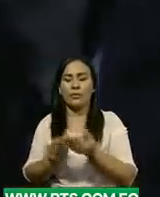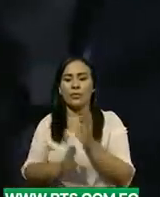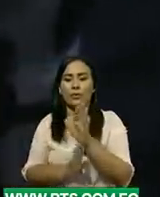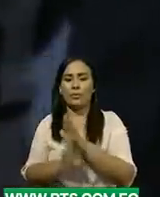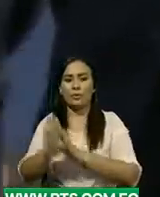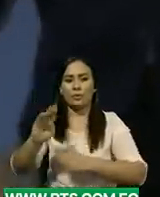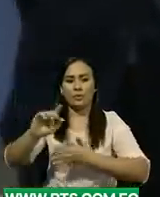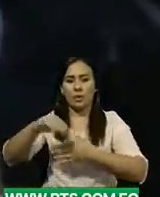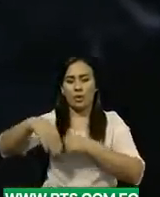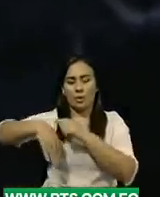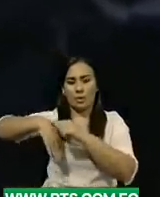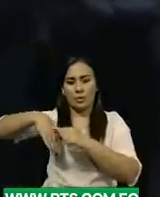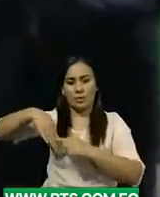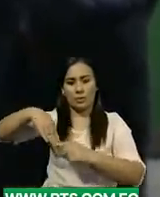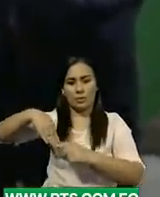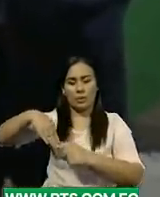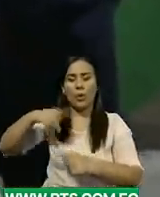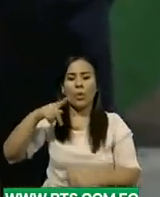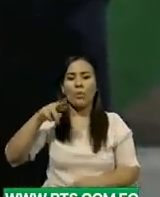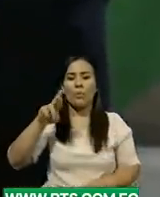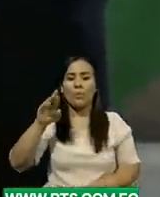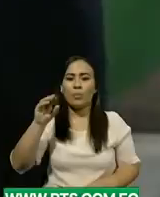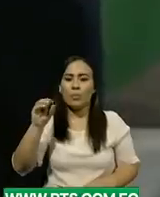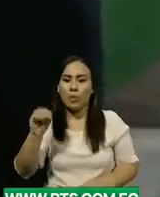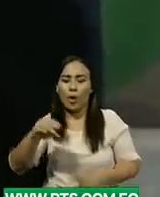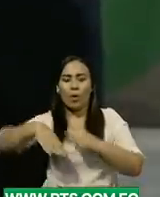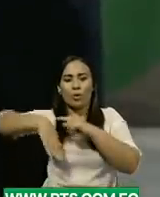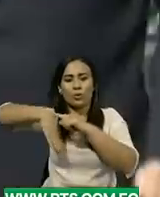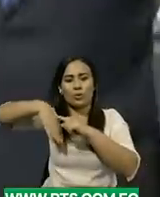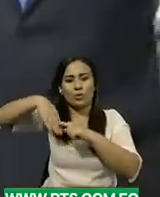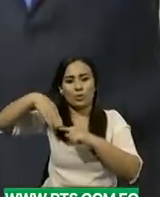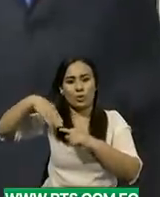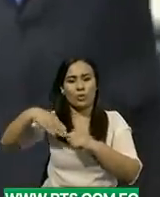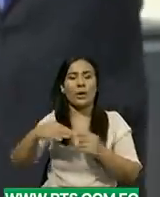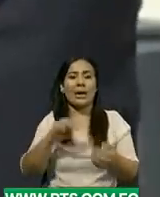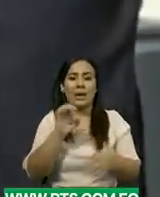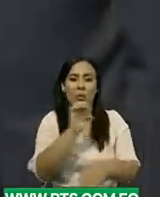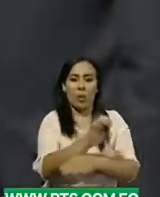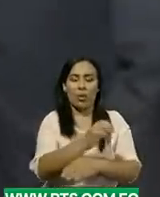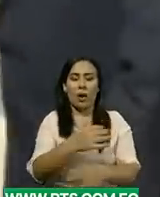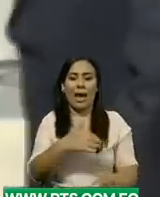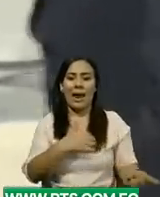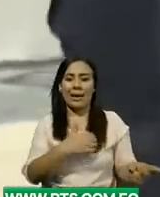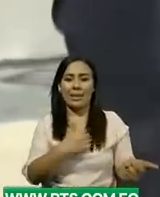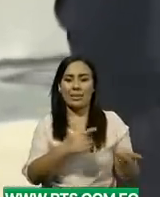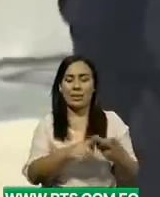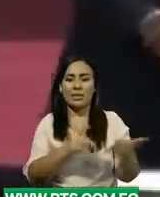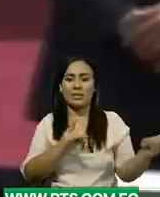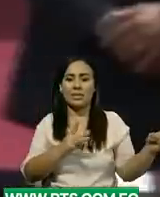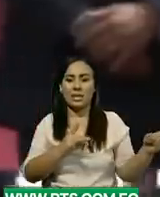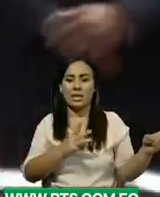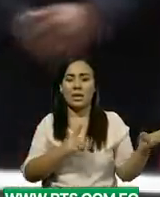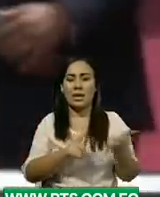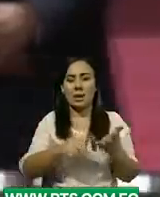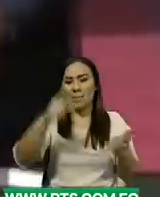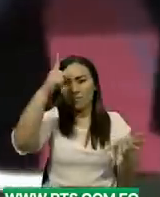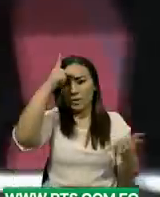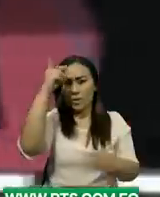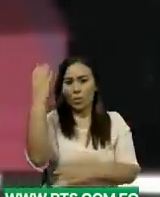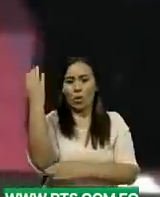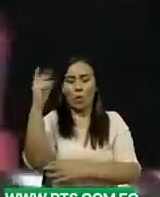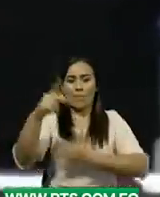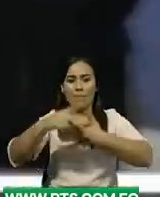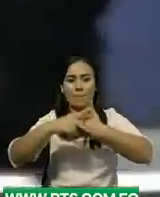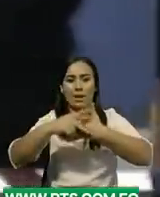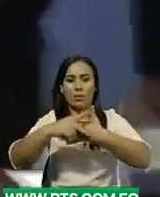de América del Sur, PROSUR. Las naciones miembros son Ecuador, Argentina, Chile, Brasil, Perú, Colombia,